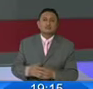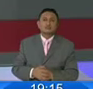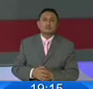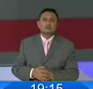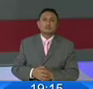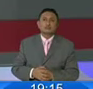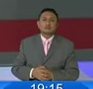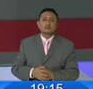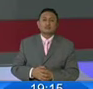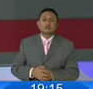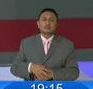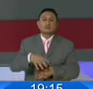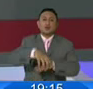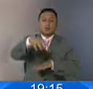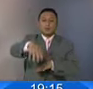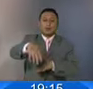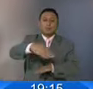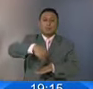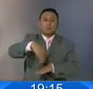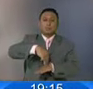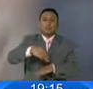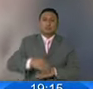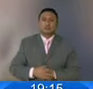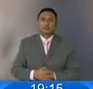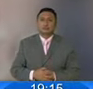en la provincia de Manabí.